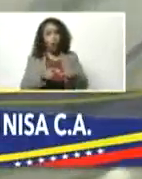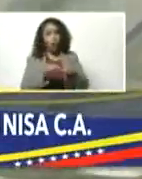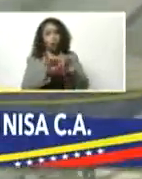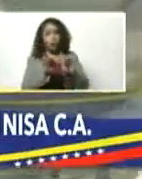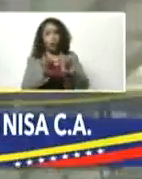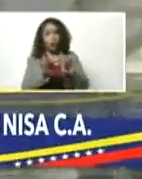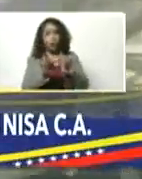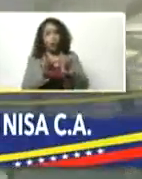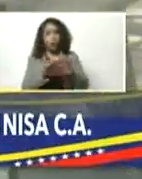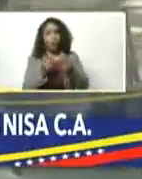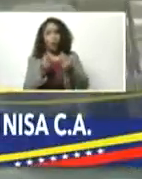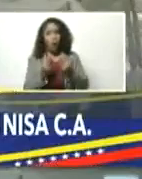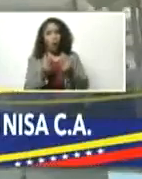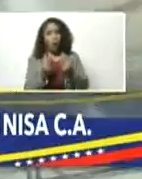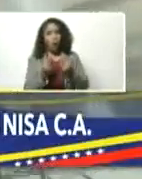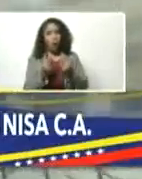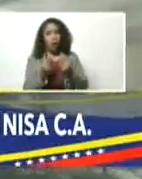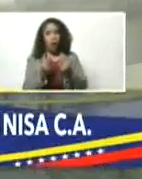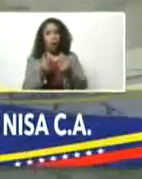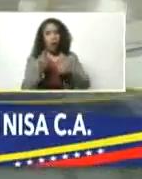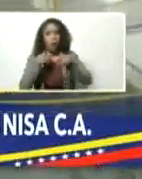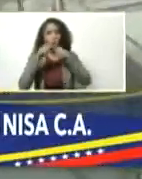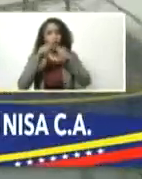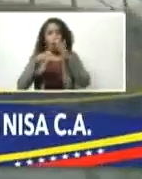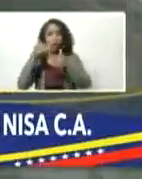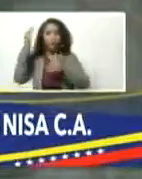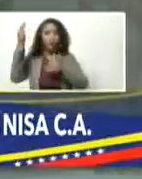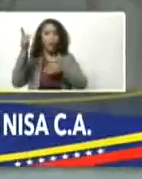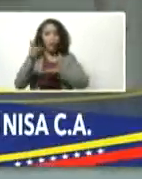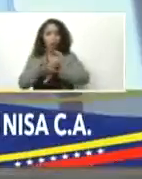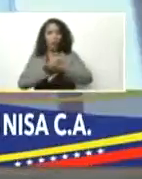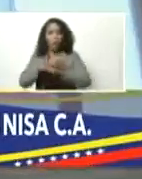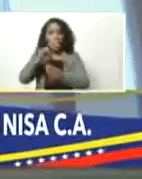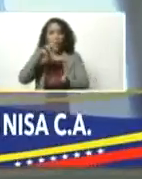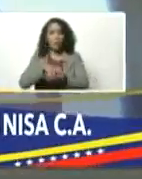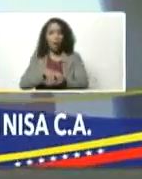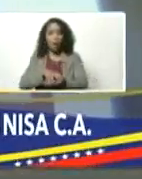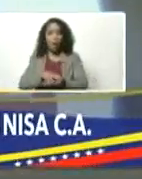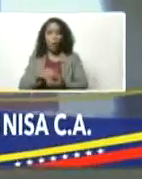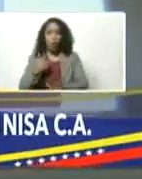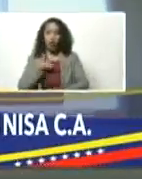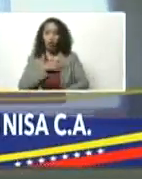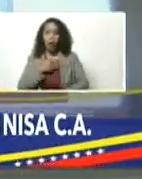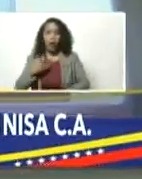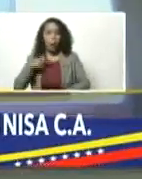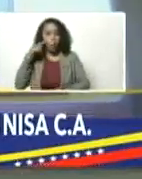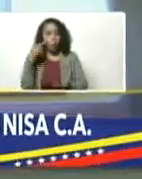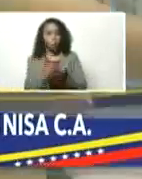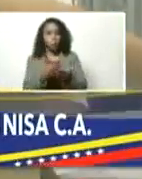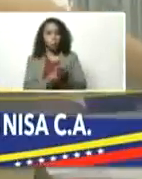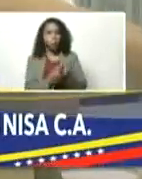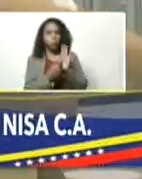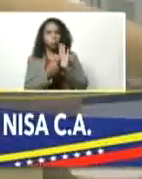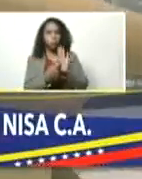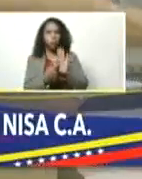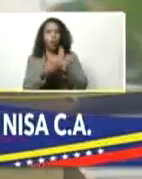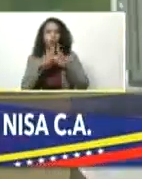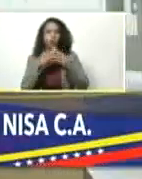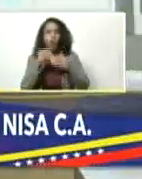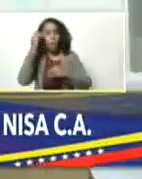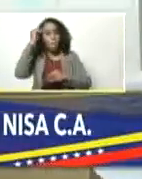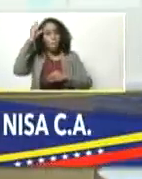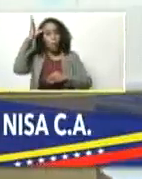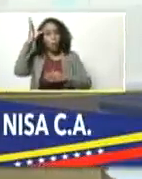Secretaría de Economía y Exportación de la Gobernación del Estado, y quisiéramos presentarle, mostrarle, presidente, toda la